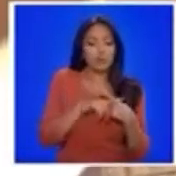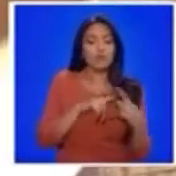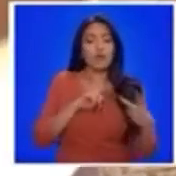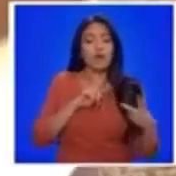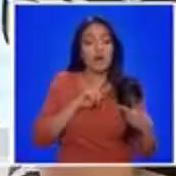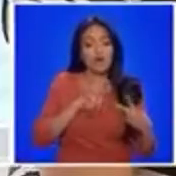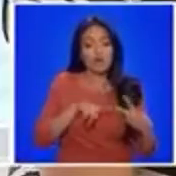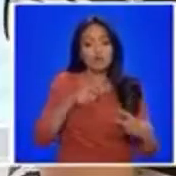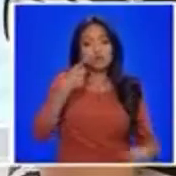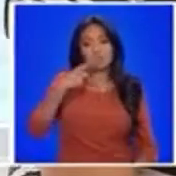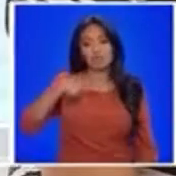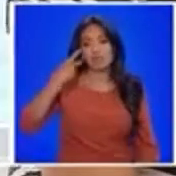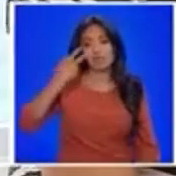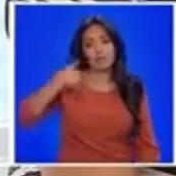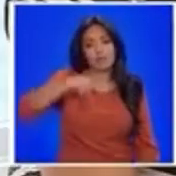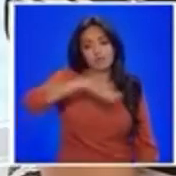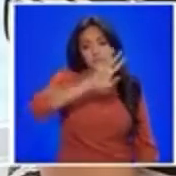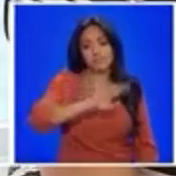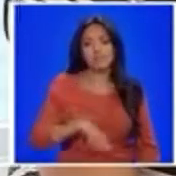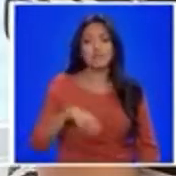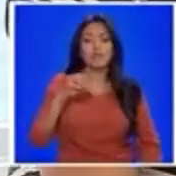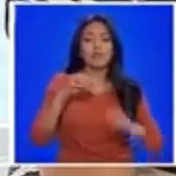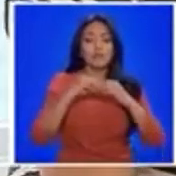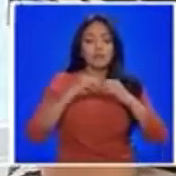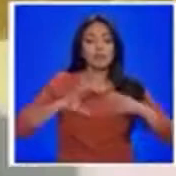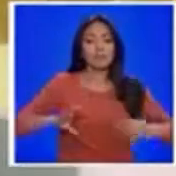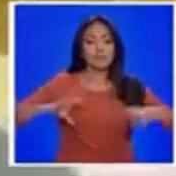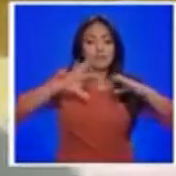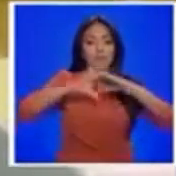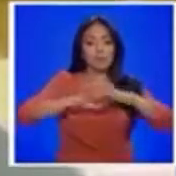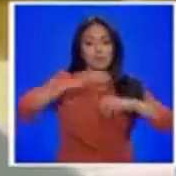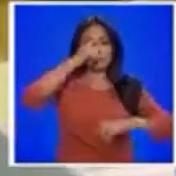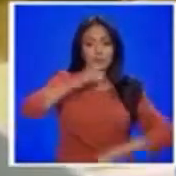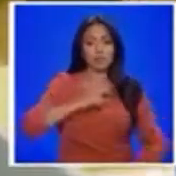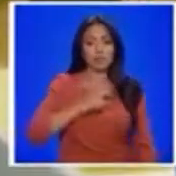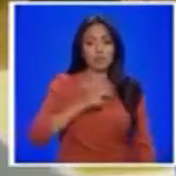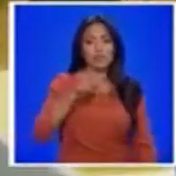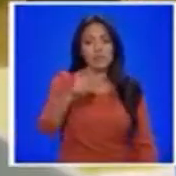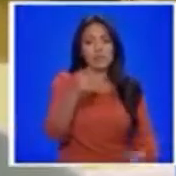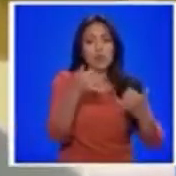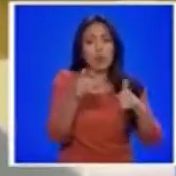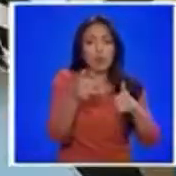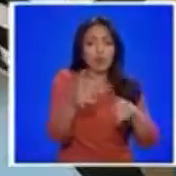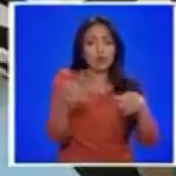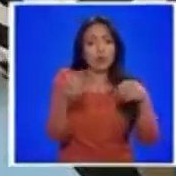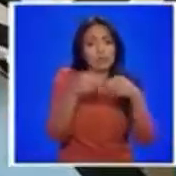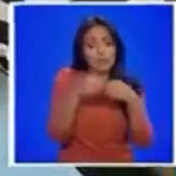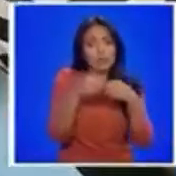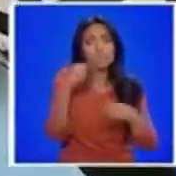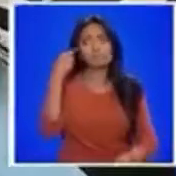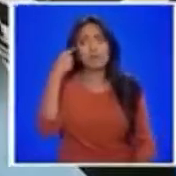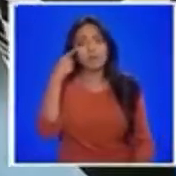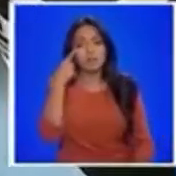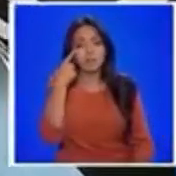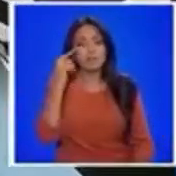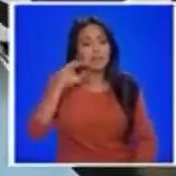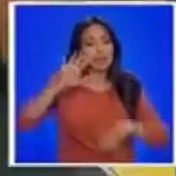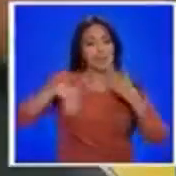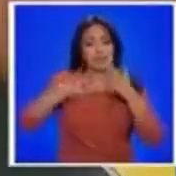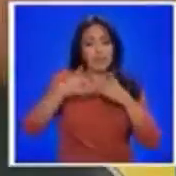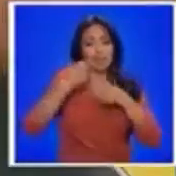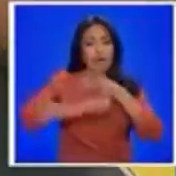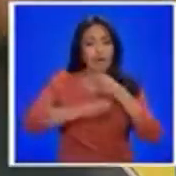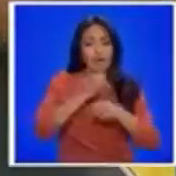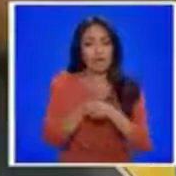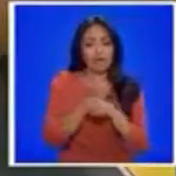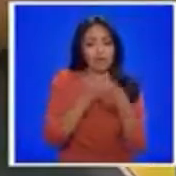larga vida, se vincula más con el usuario. Son más que juegos, pues están pensados para todas las edades.